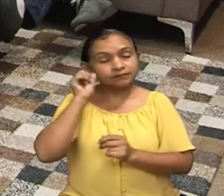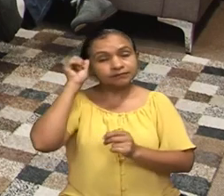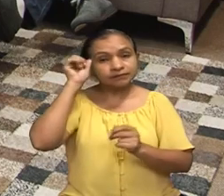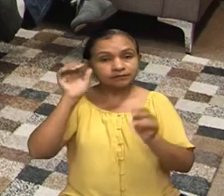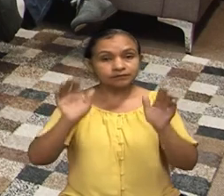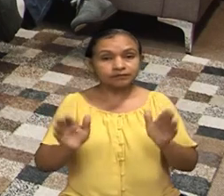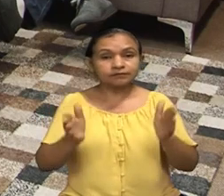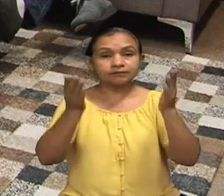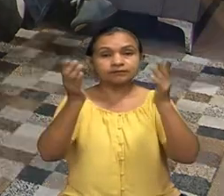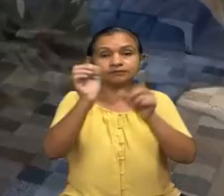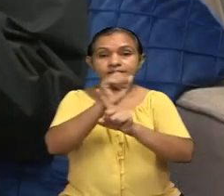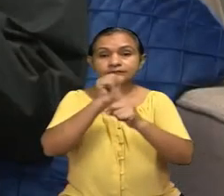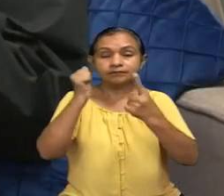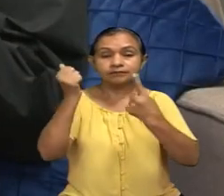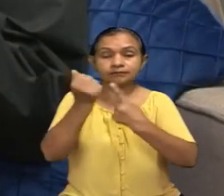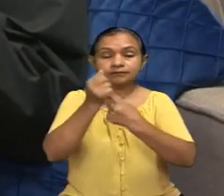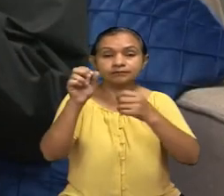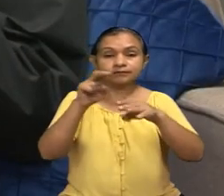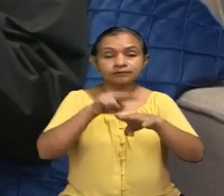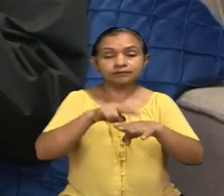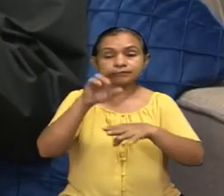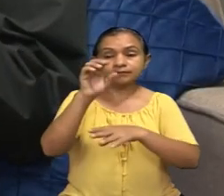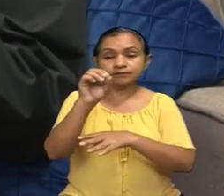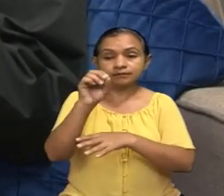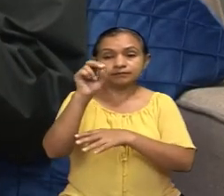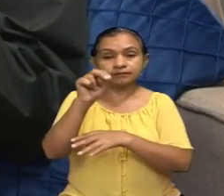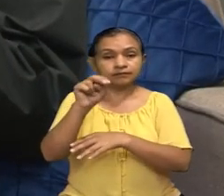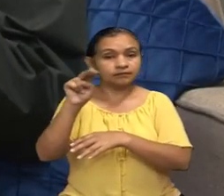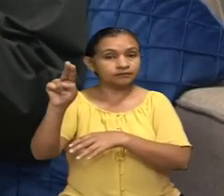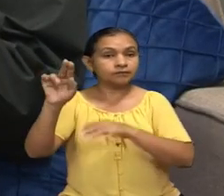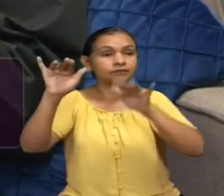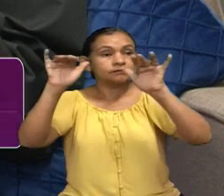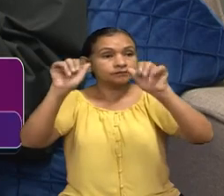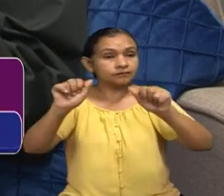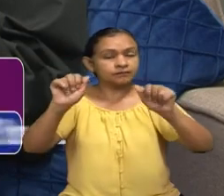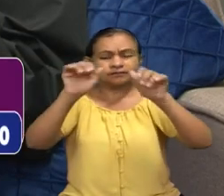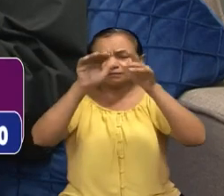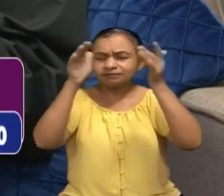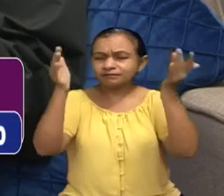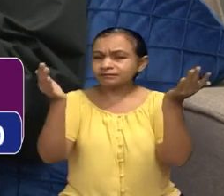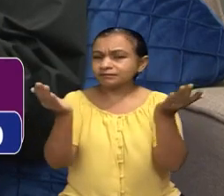por la Asamblea General de las Naciones Unidas en una resolución en